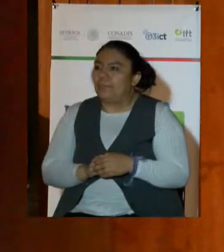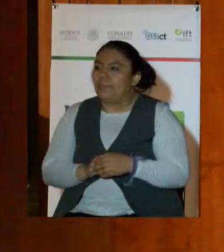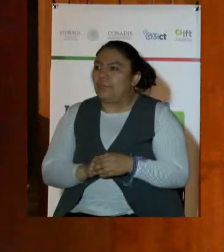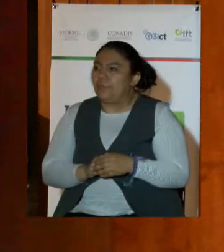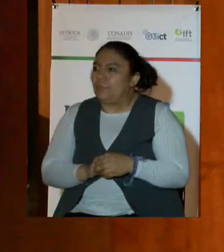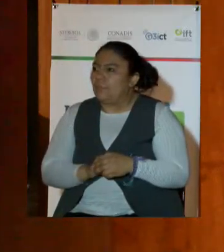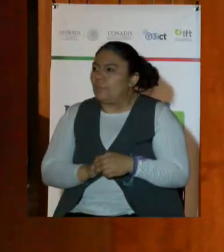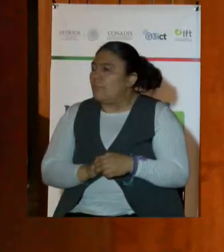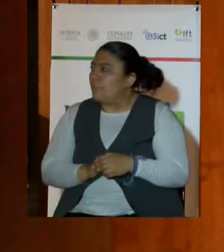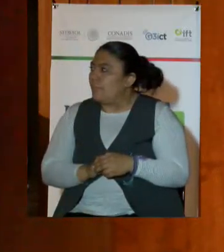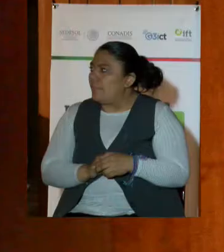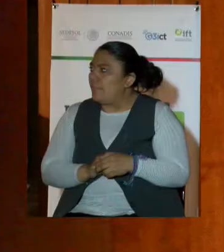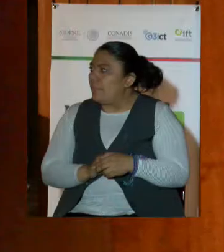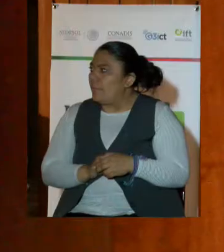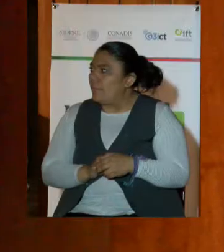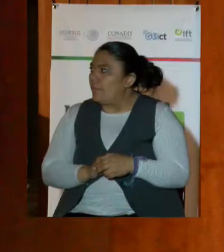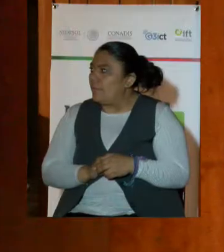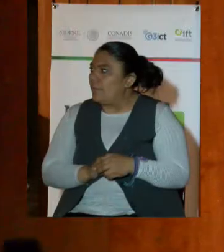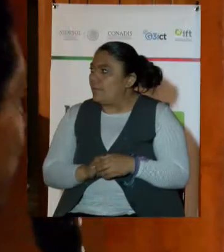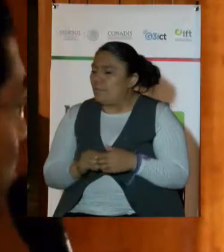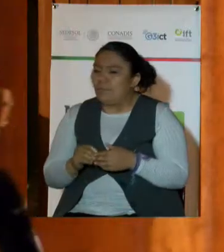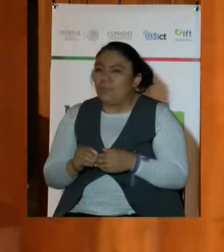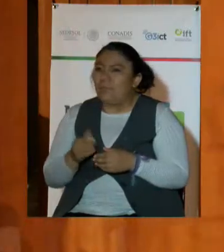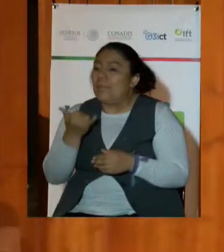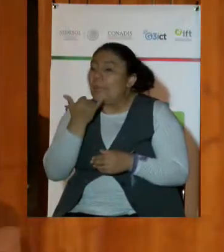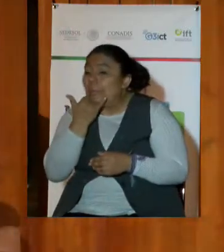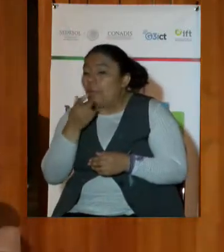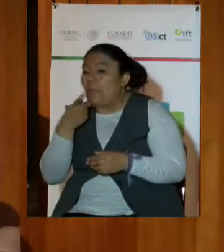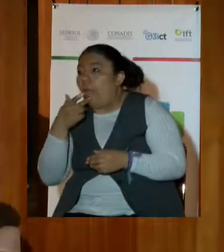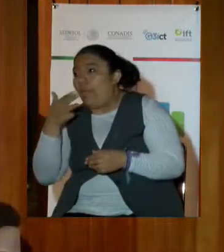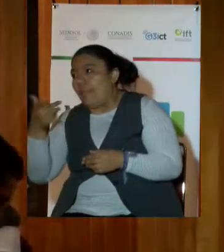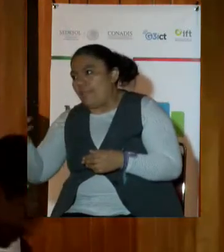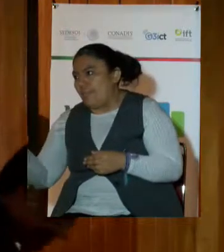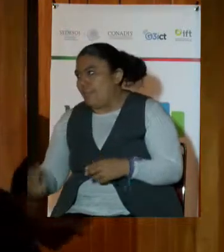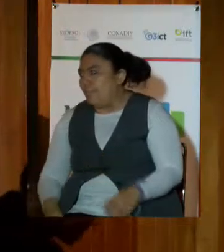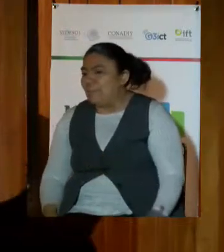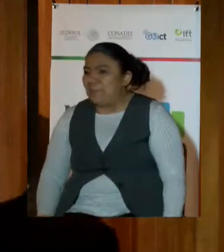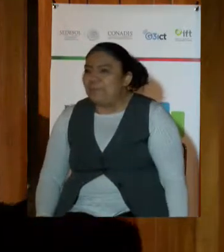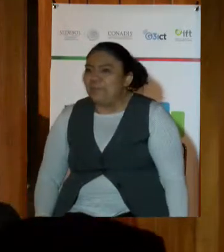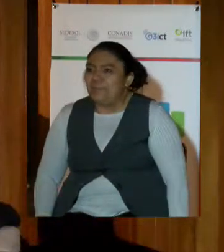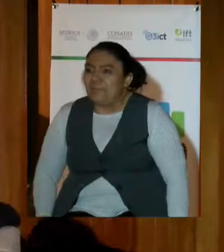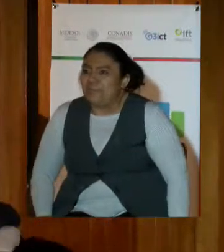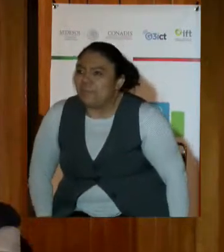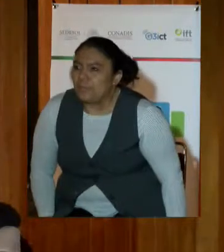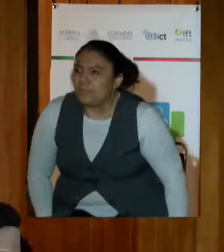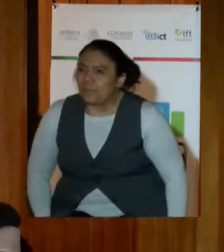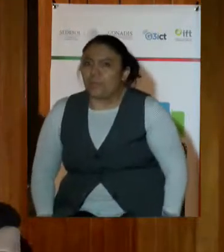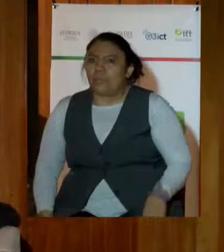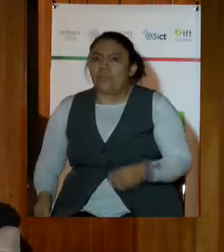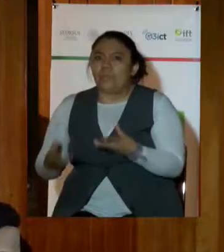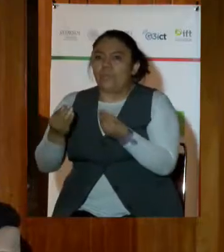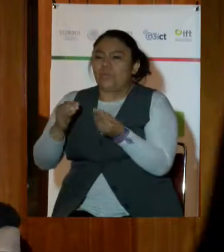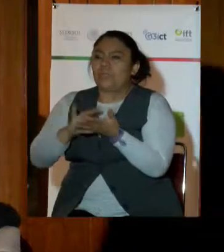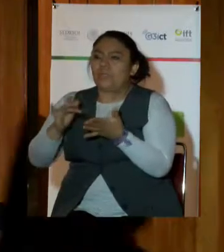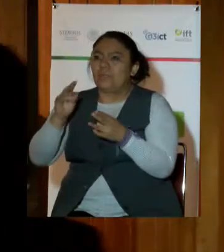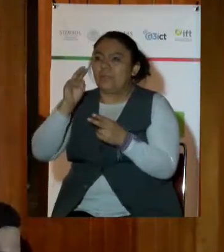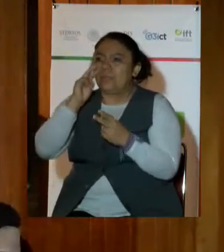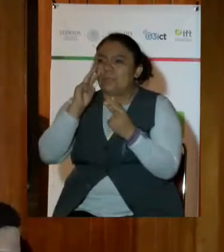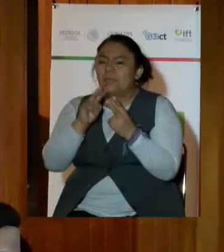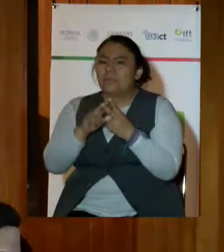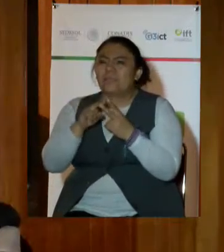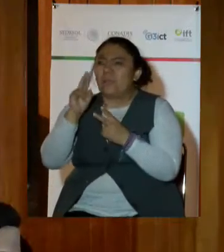asociaciones, y digo asociaciones porque es la mejor manera de estar colectivizando esta opinión y de los usuarios, por supuesto, y de las